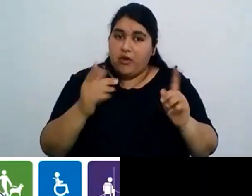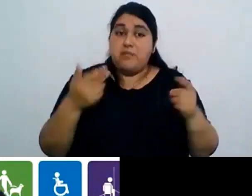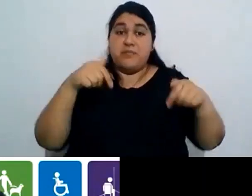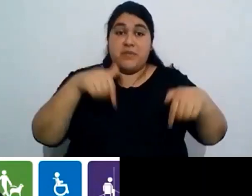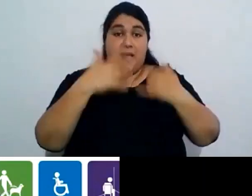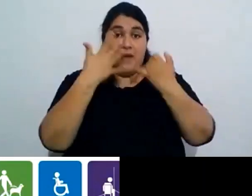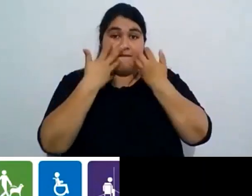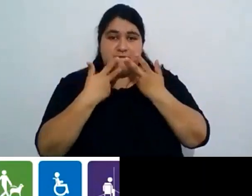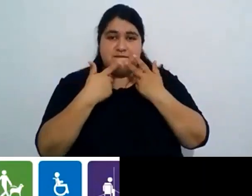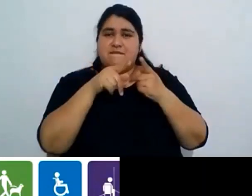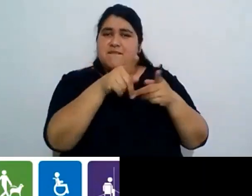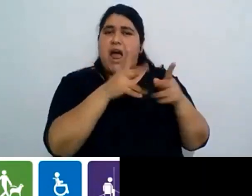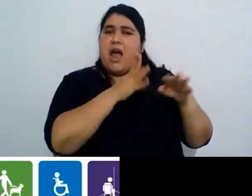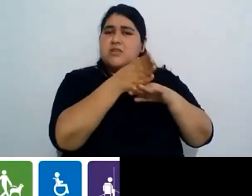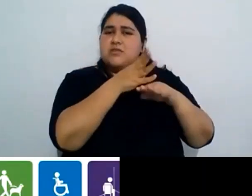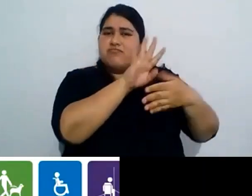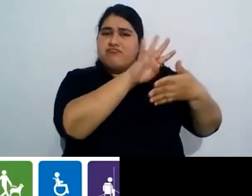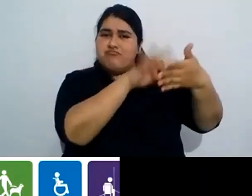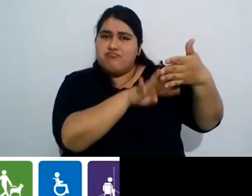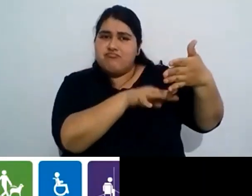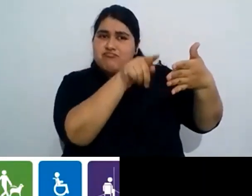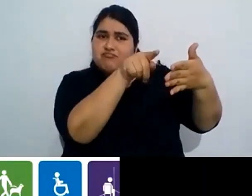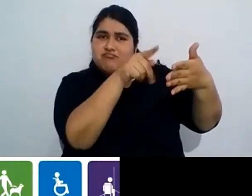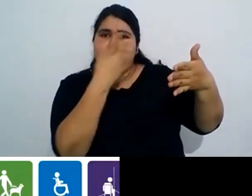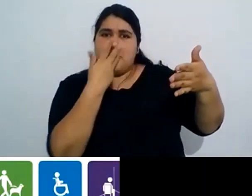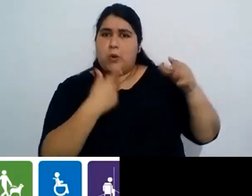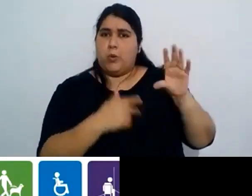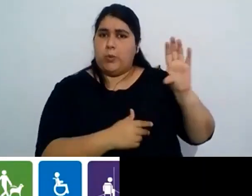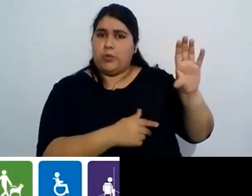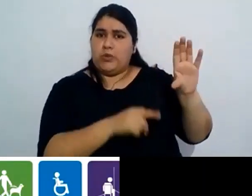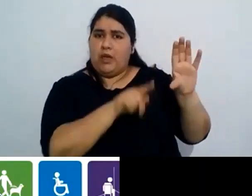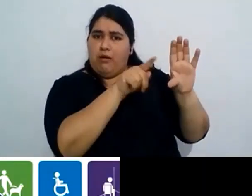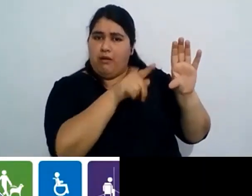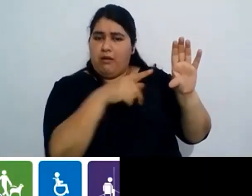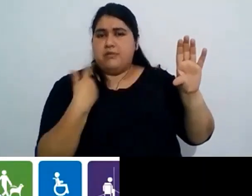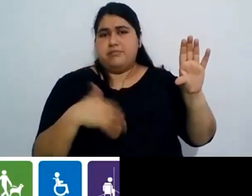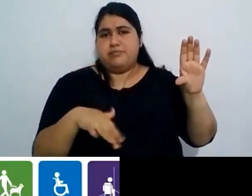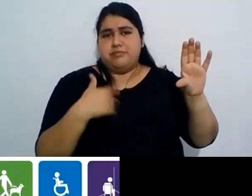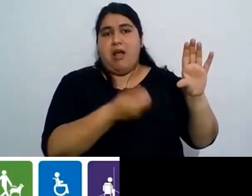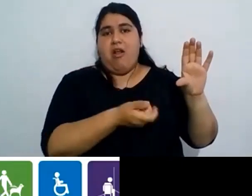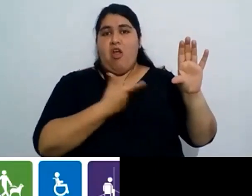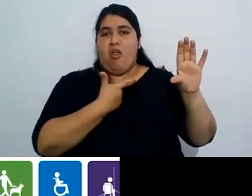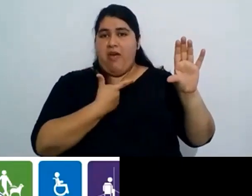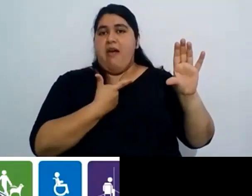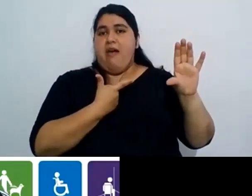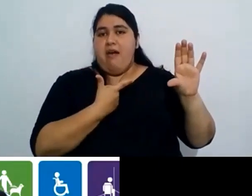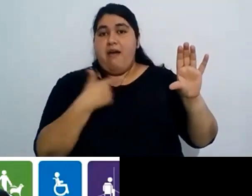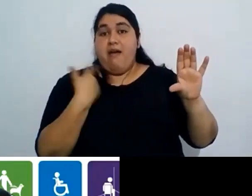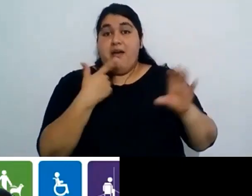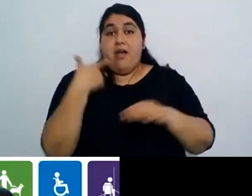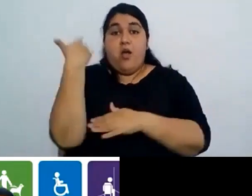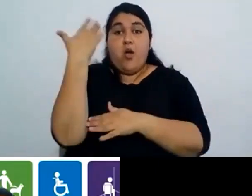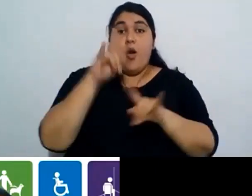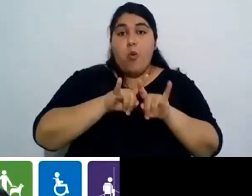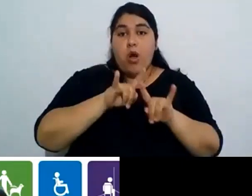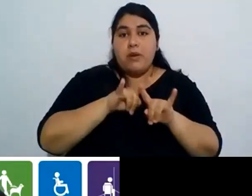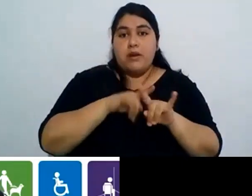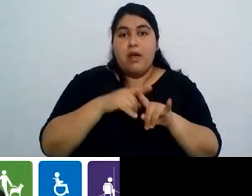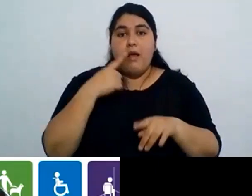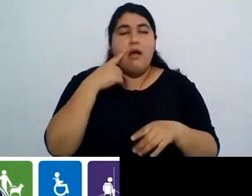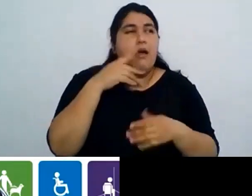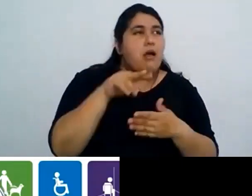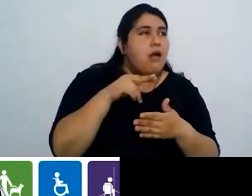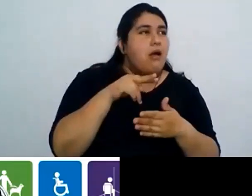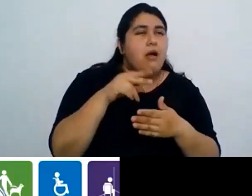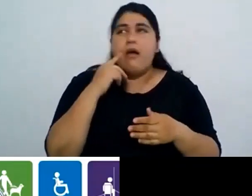de subtitulado que vemos en pantalla, porque eso nos garantiza que los webinars no estemos dependiendo de los